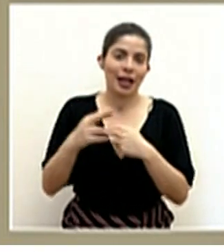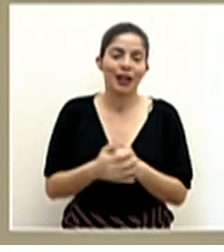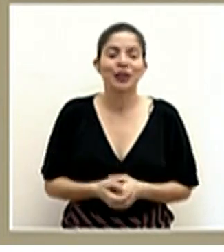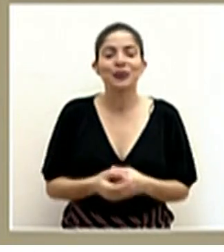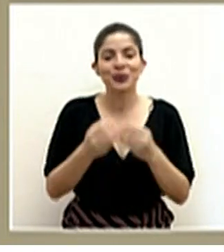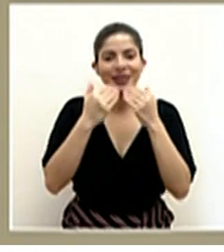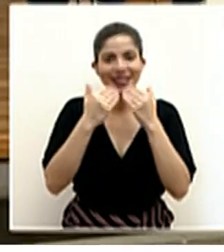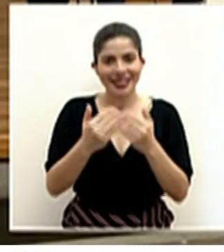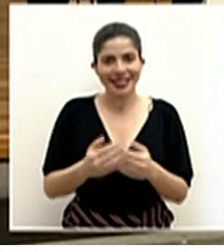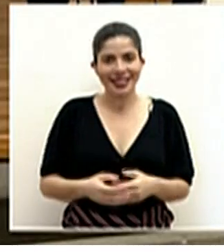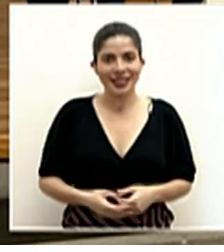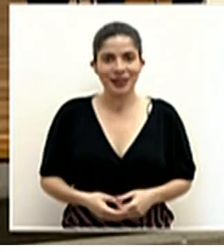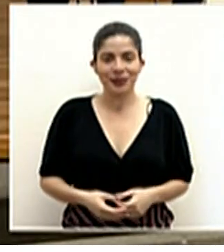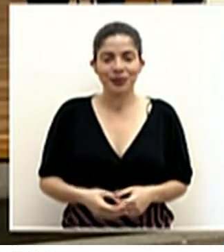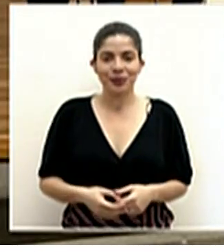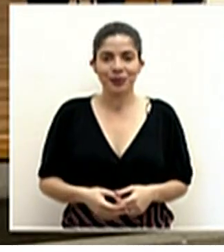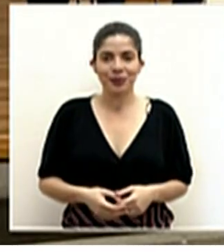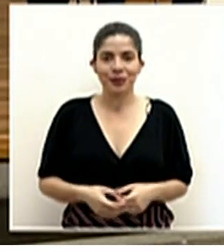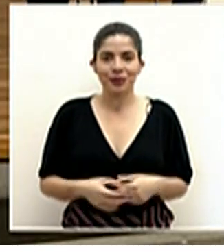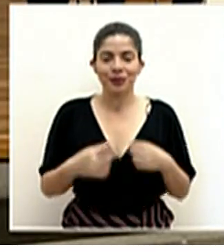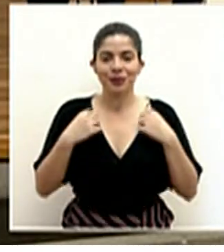gracias.